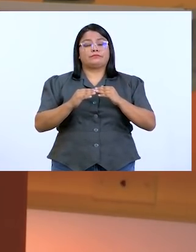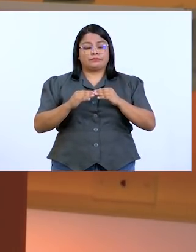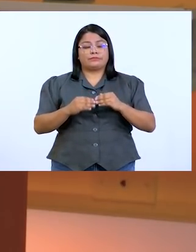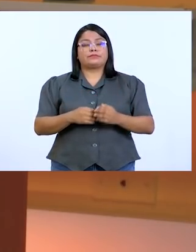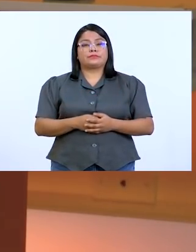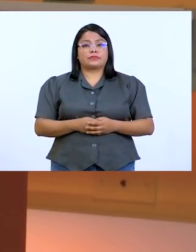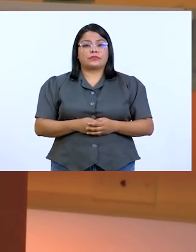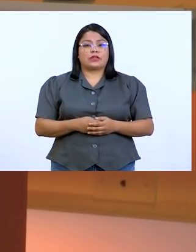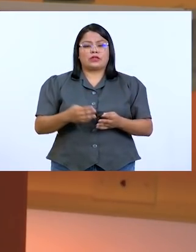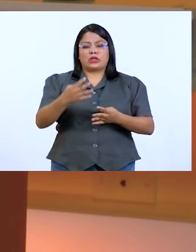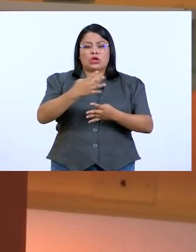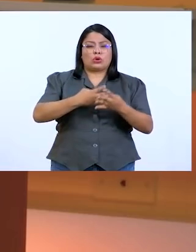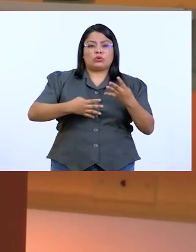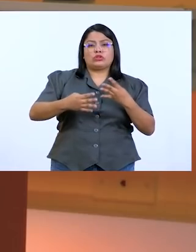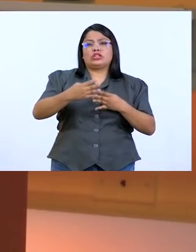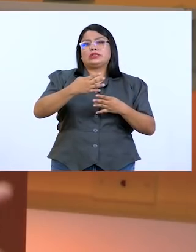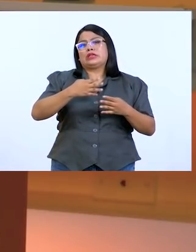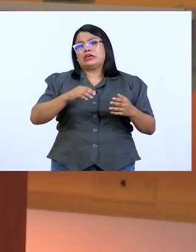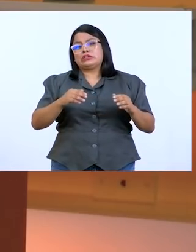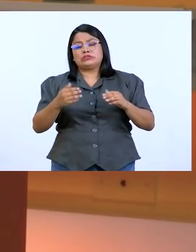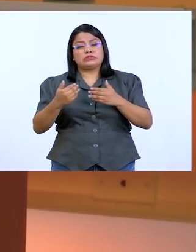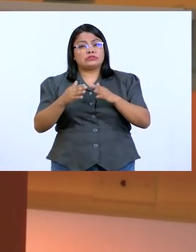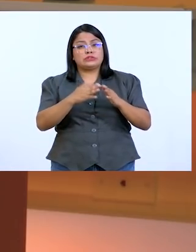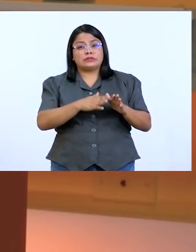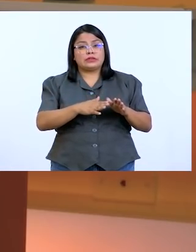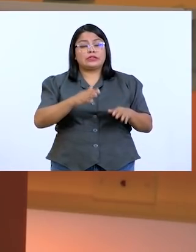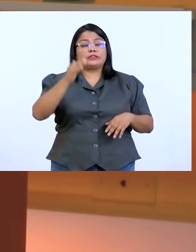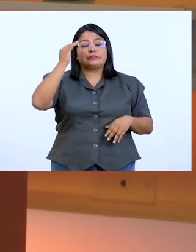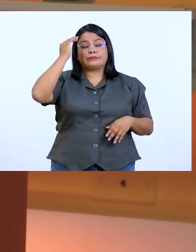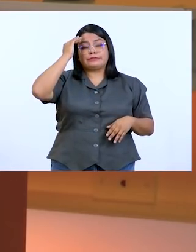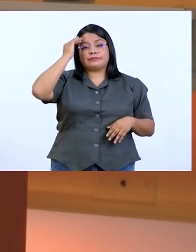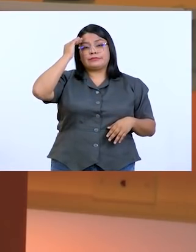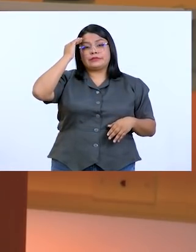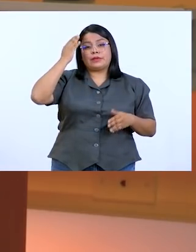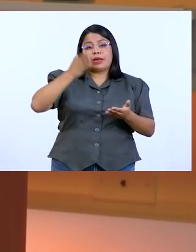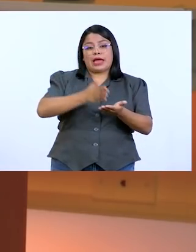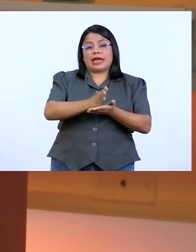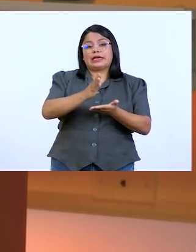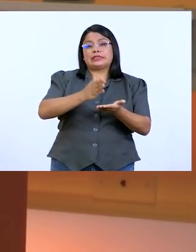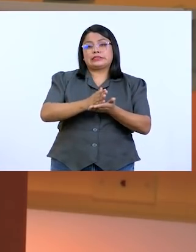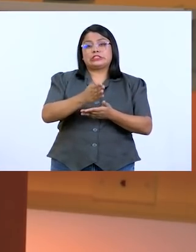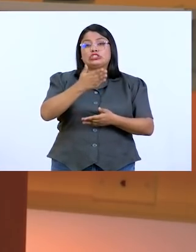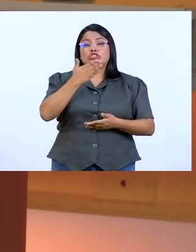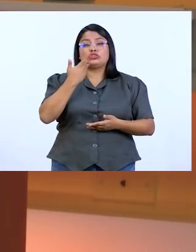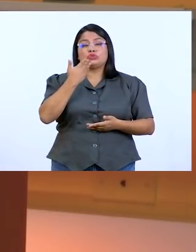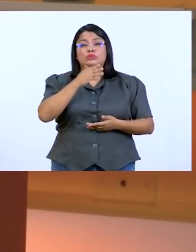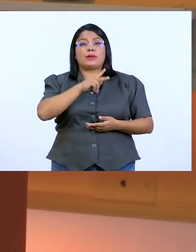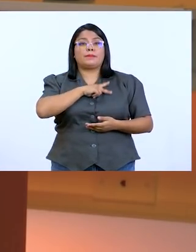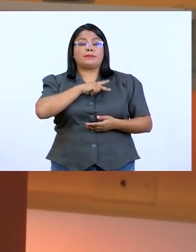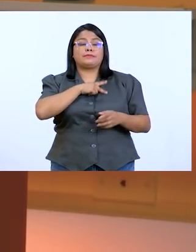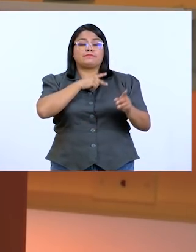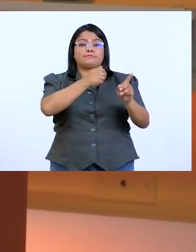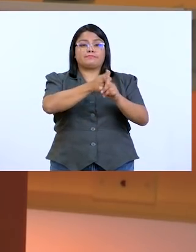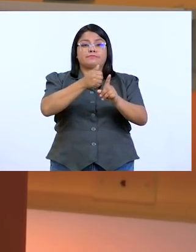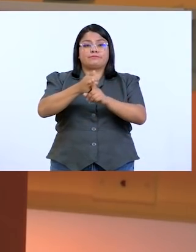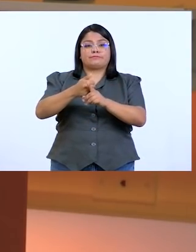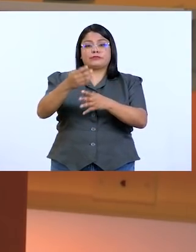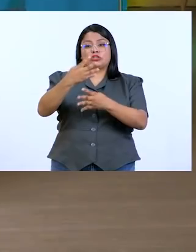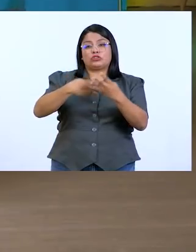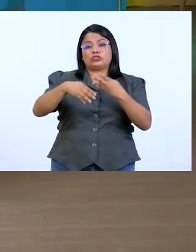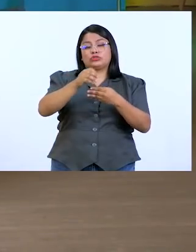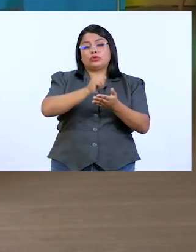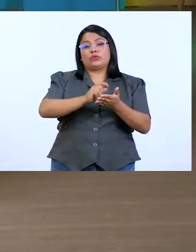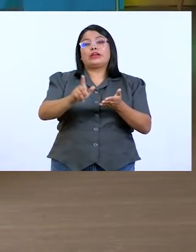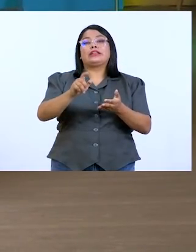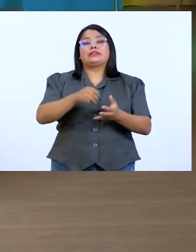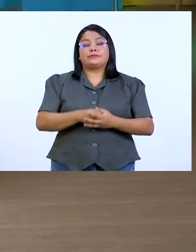sean diversificadas, contextualizadas y que tomen en cuenta estas situaciones propias de cada